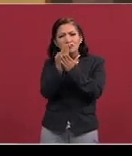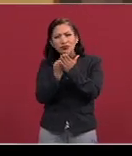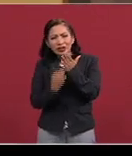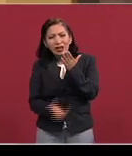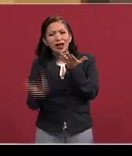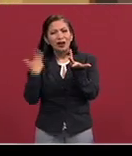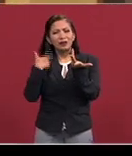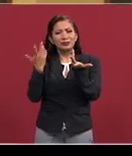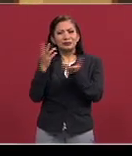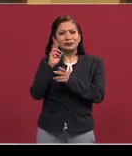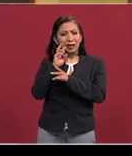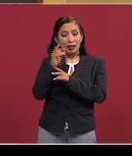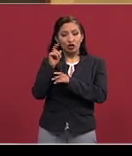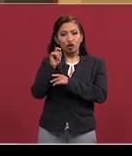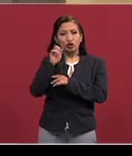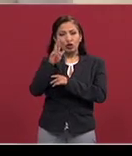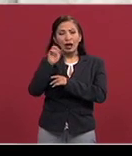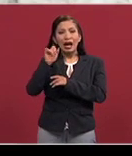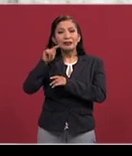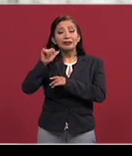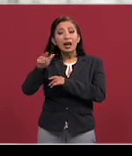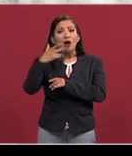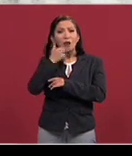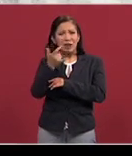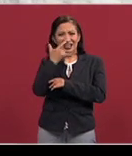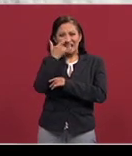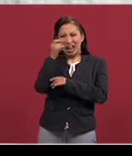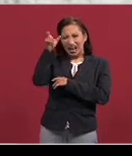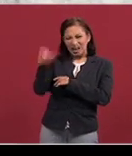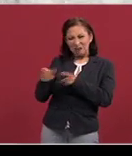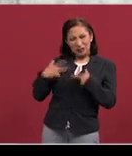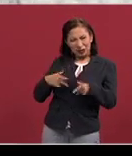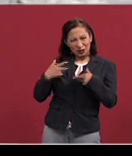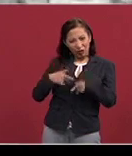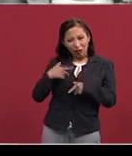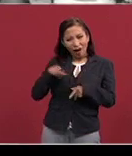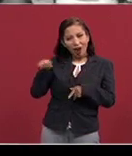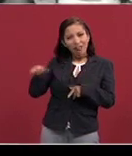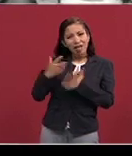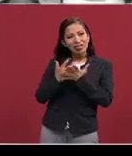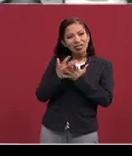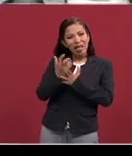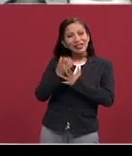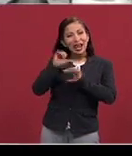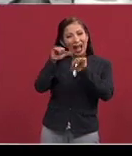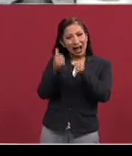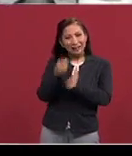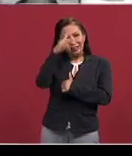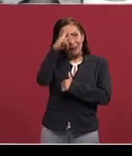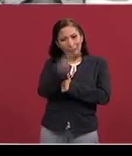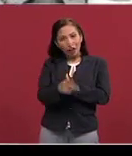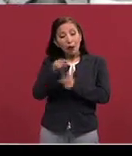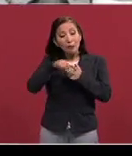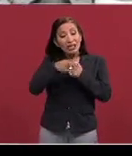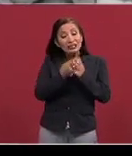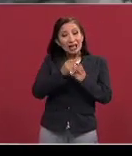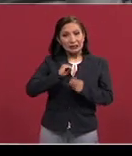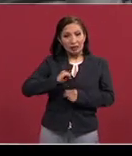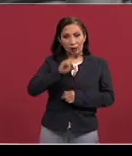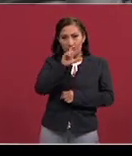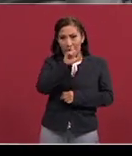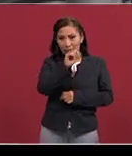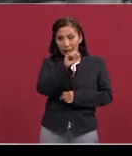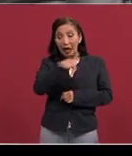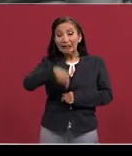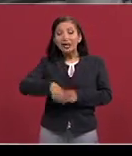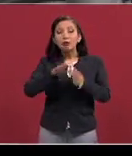orográfico, telúrico del Dr. Atl, un excéntrico personaje de la escena artística mexicana de comienzos del siglo XX.